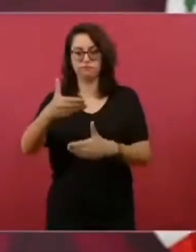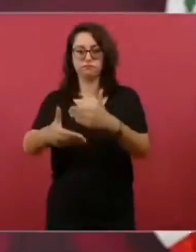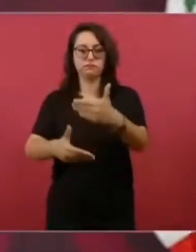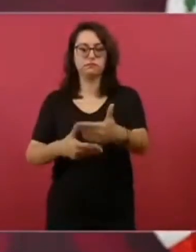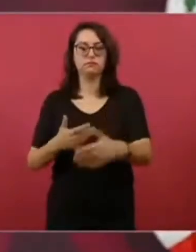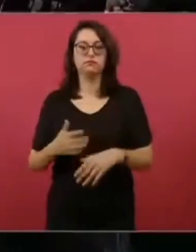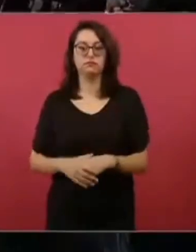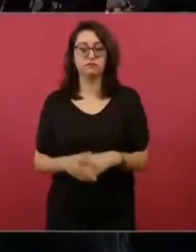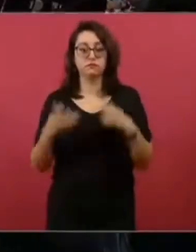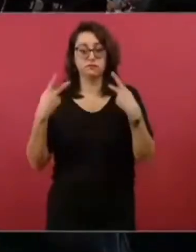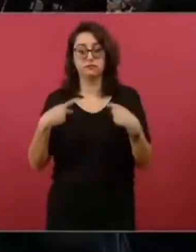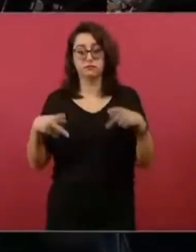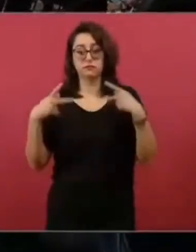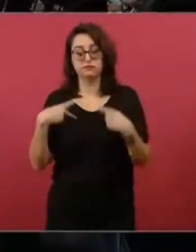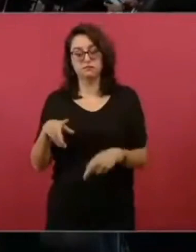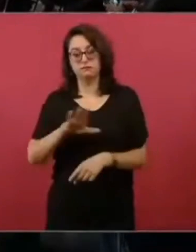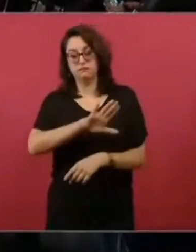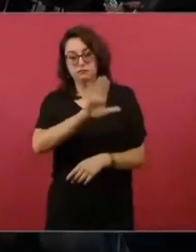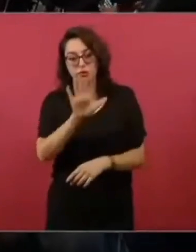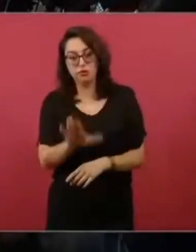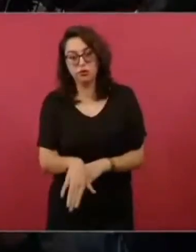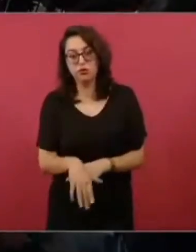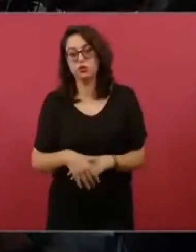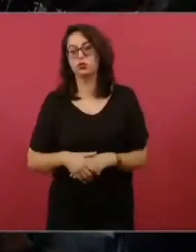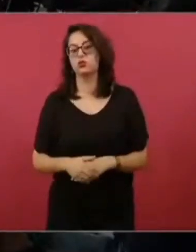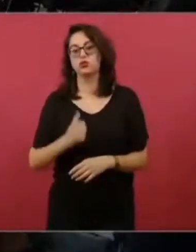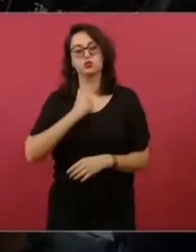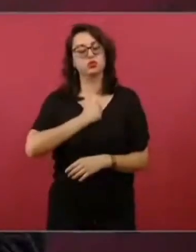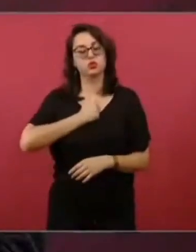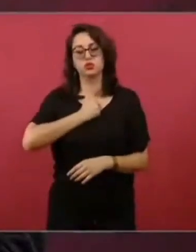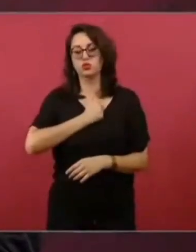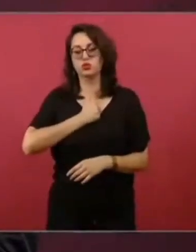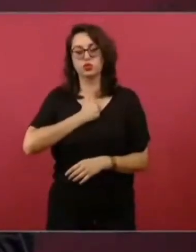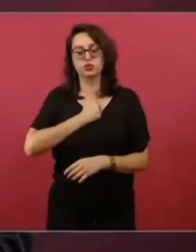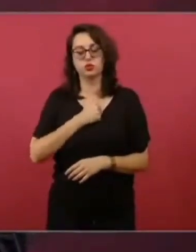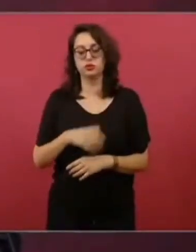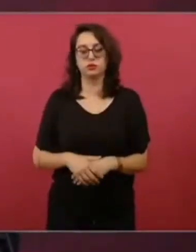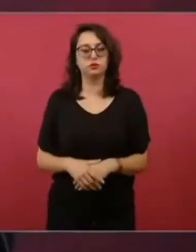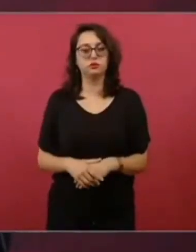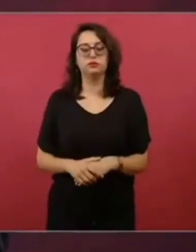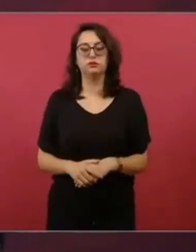lamentable que pierda la vida cualquier persona. Siempre es muy triste.